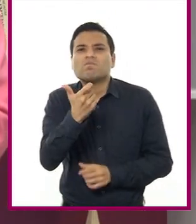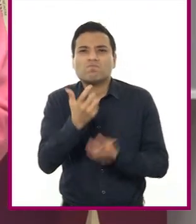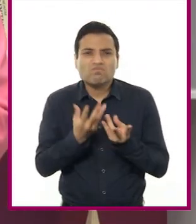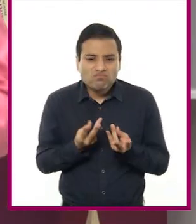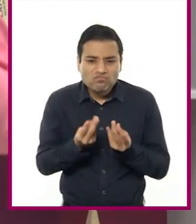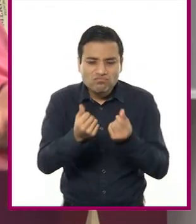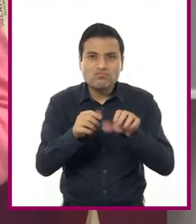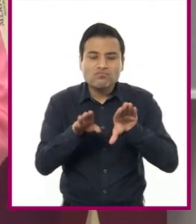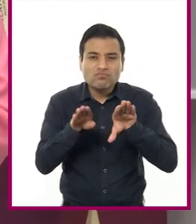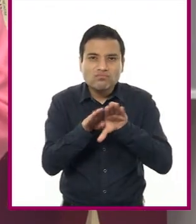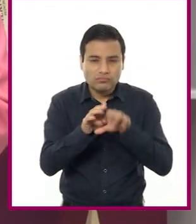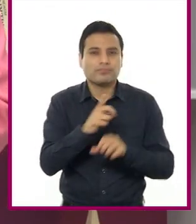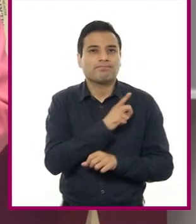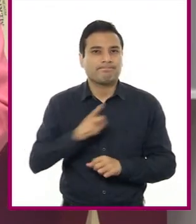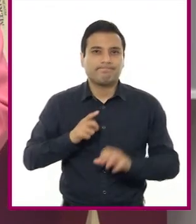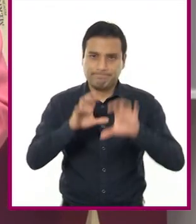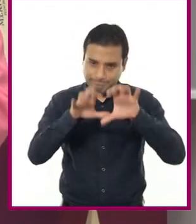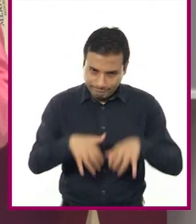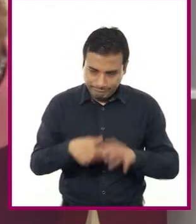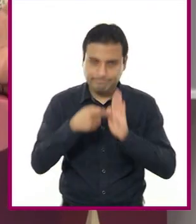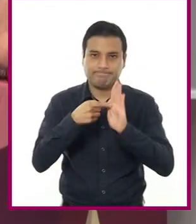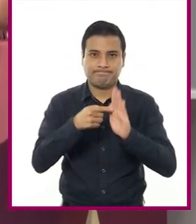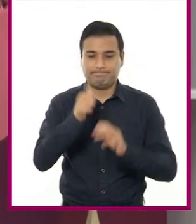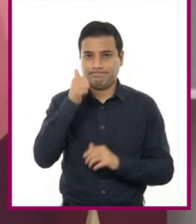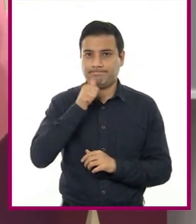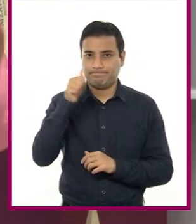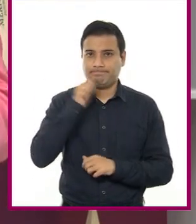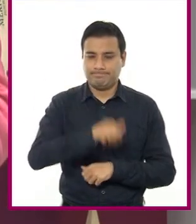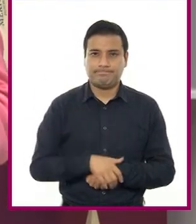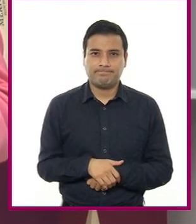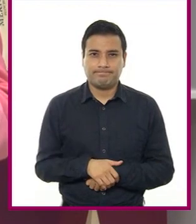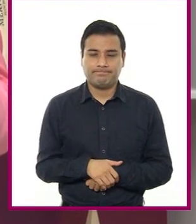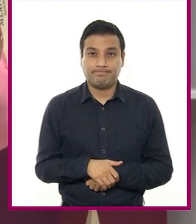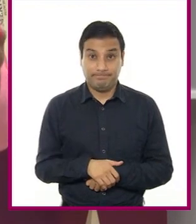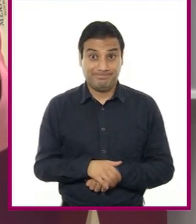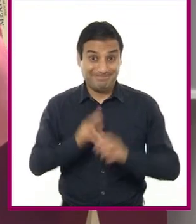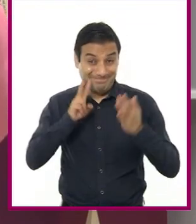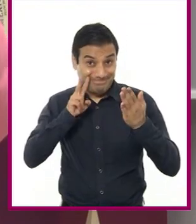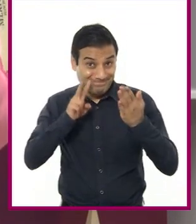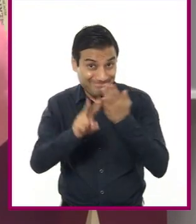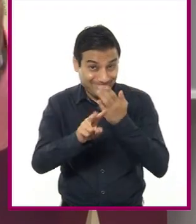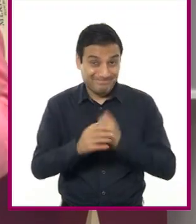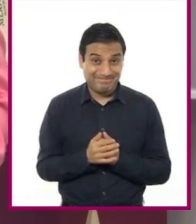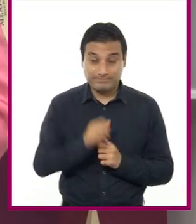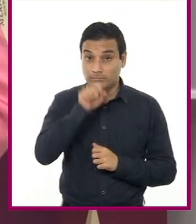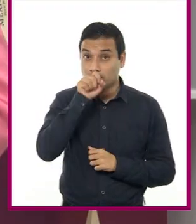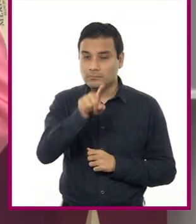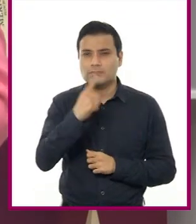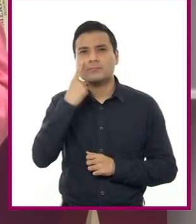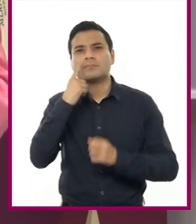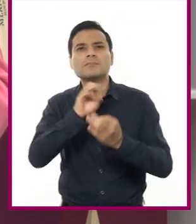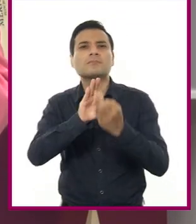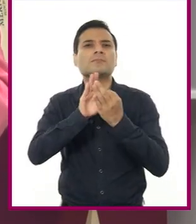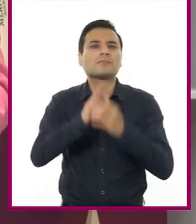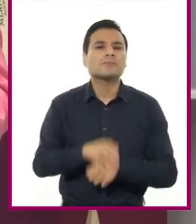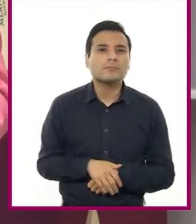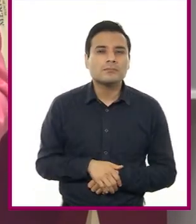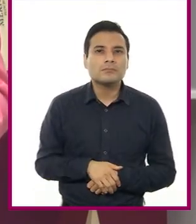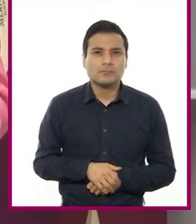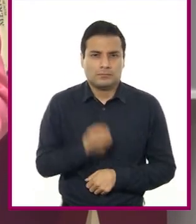se ha gastado o invertido. Tanto con la transparencia como con la rendición de cuentas se